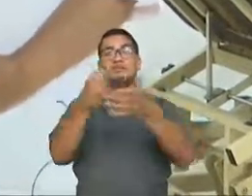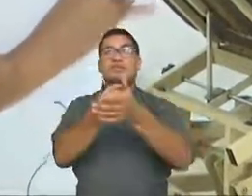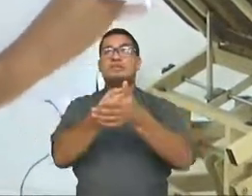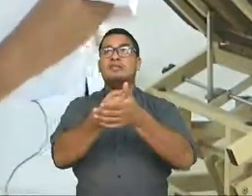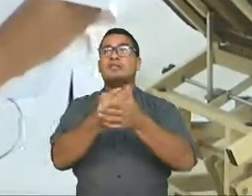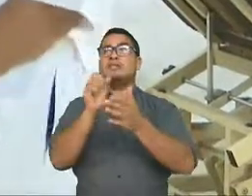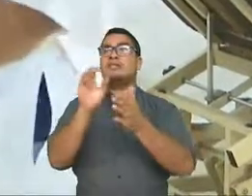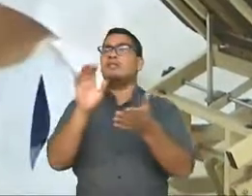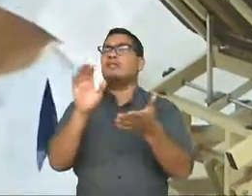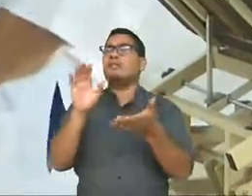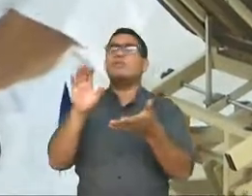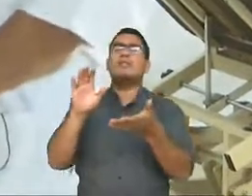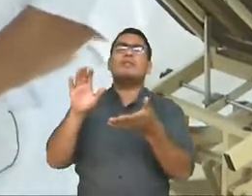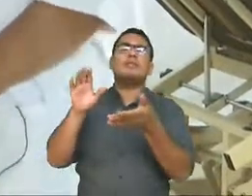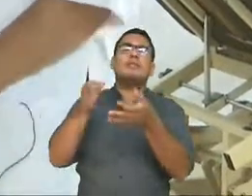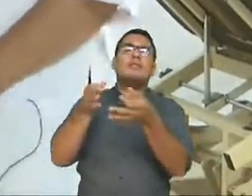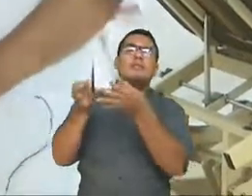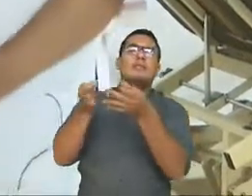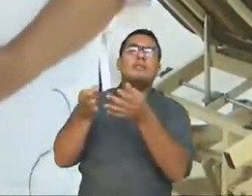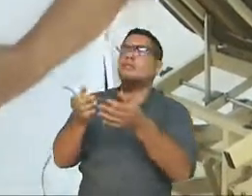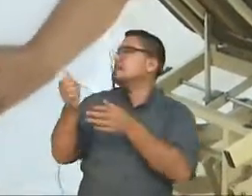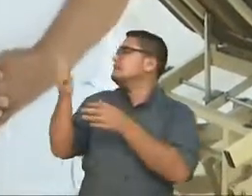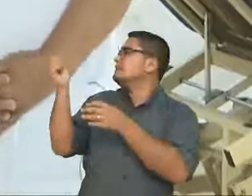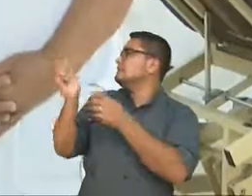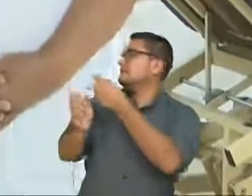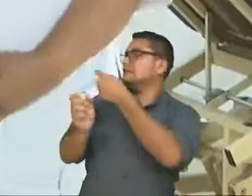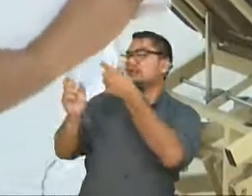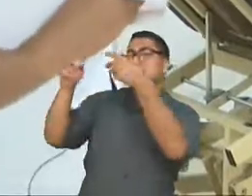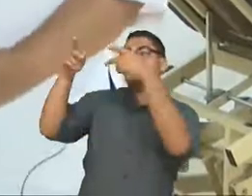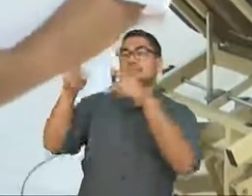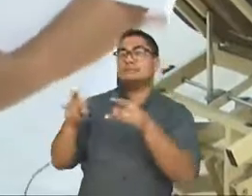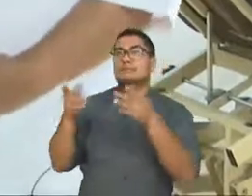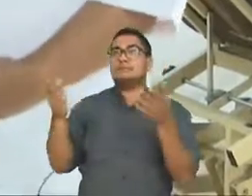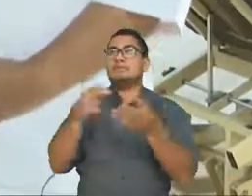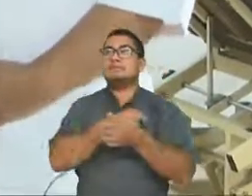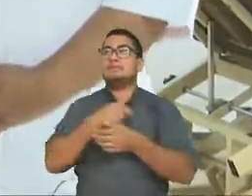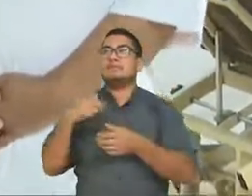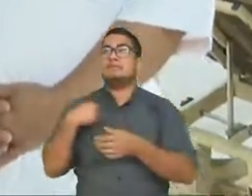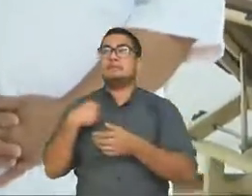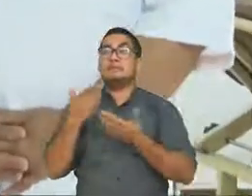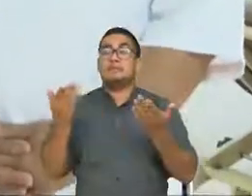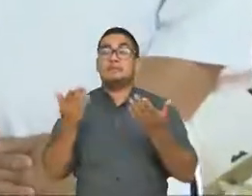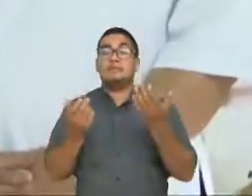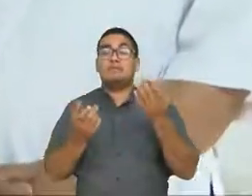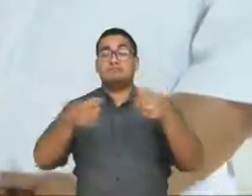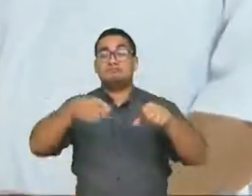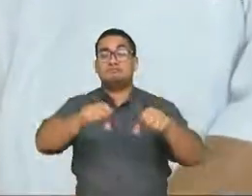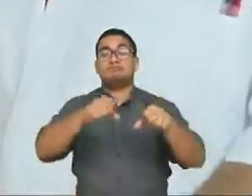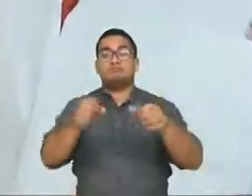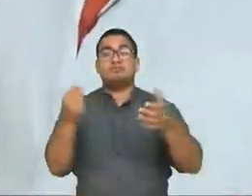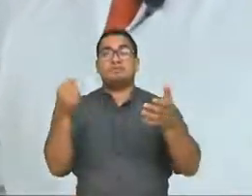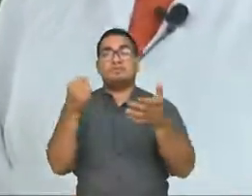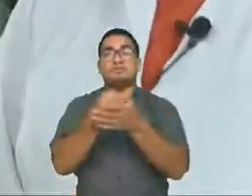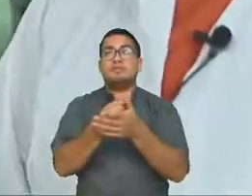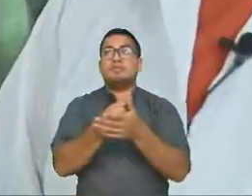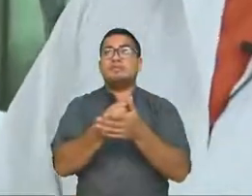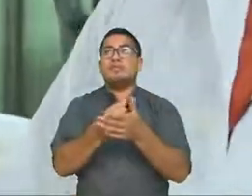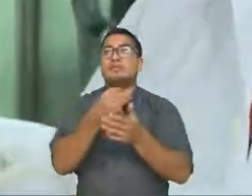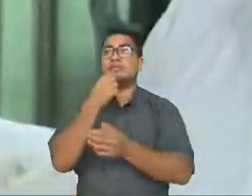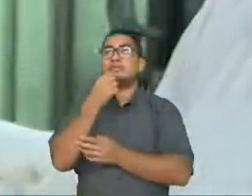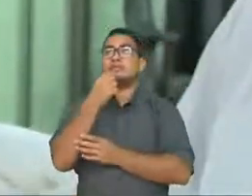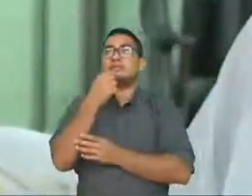Cuénteme qué tipo de terapia se le está aplicando, se le está realizando. Sí, él es un paciente que sufrió un accidente de moto y quedó con